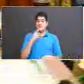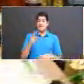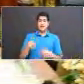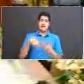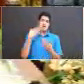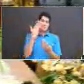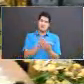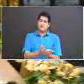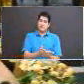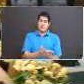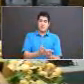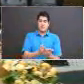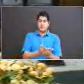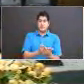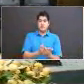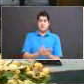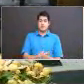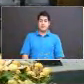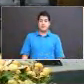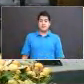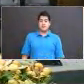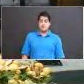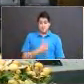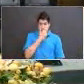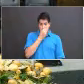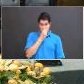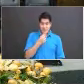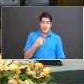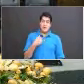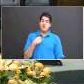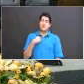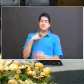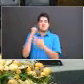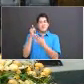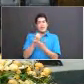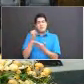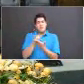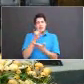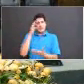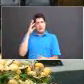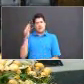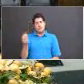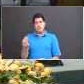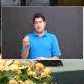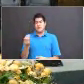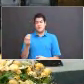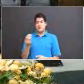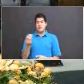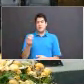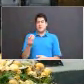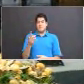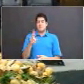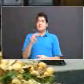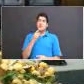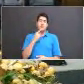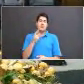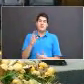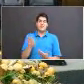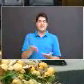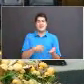ahí, en el umbral. Yo he estado investigando porque francamente no dice que la hayan matado.